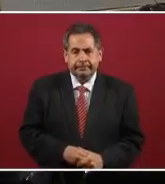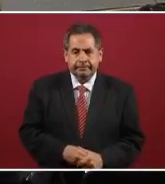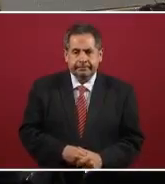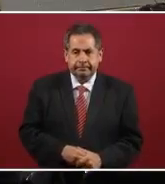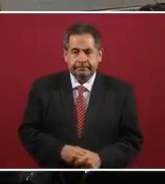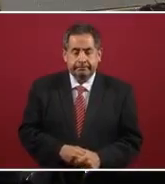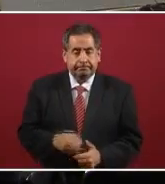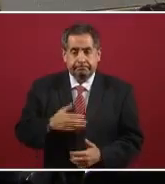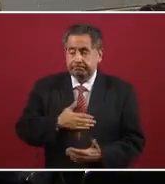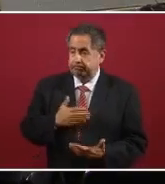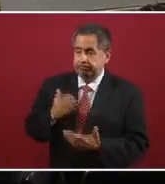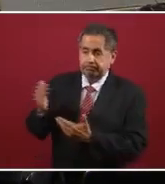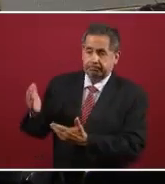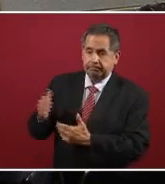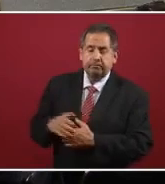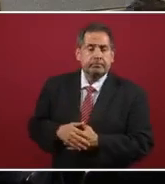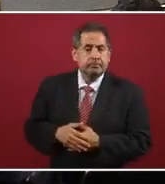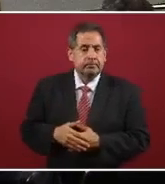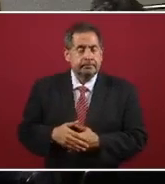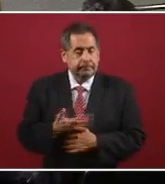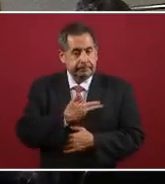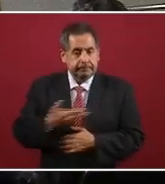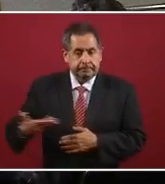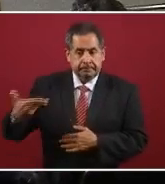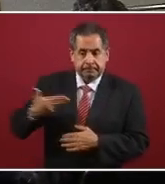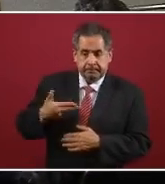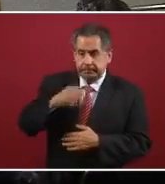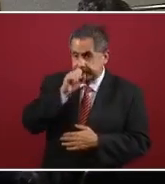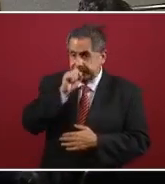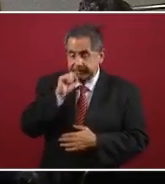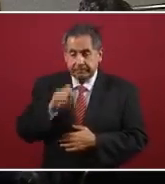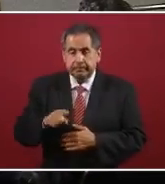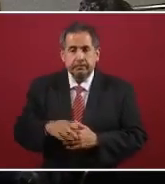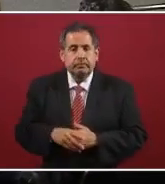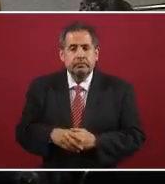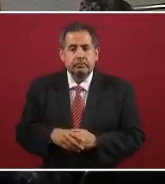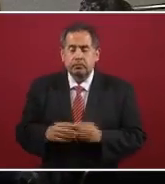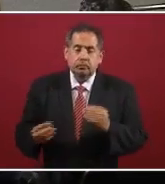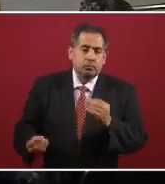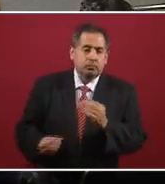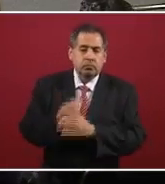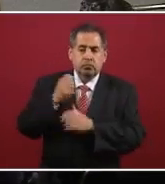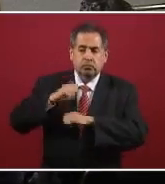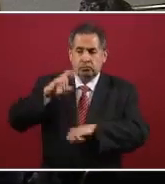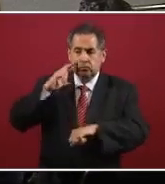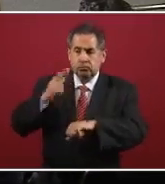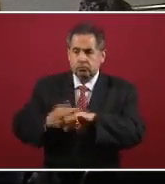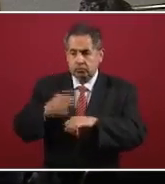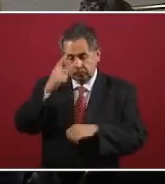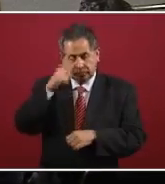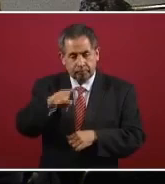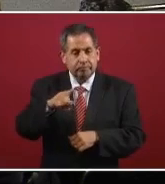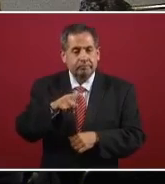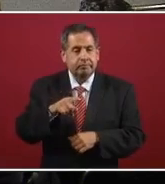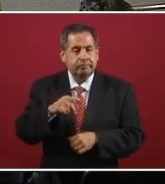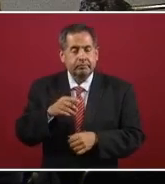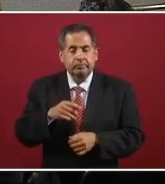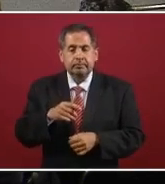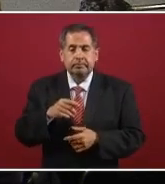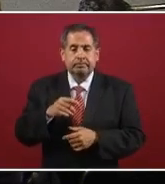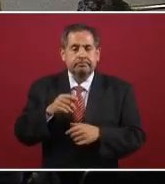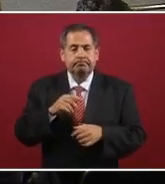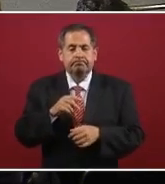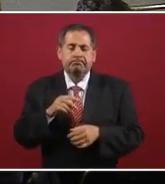gusto de presentar, me lo ha pedido el presidente, también al nuevo Comisionado Nacional contra las Adicciones, aquí